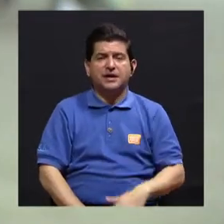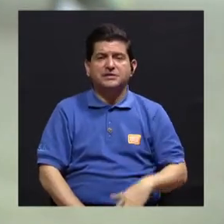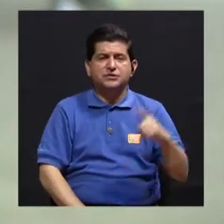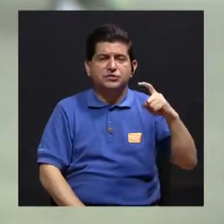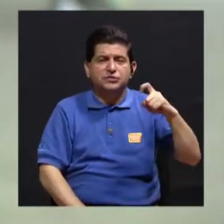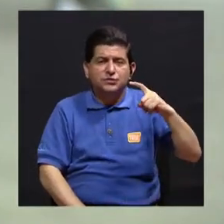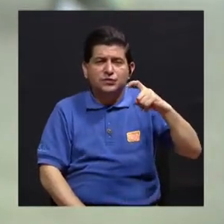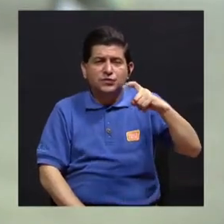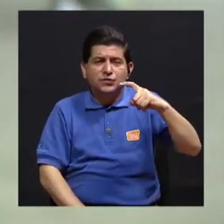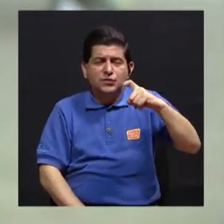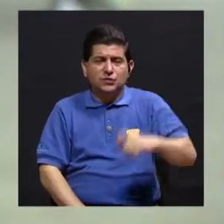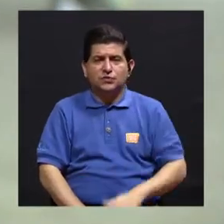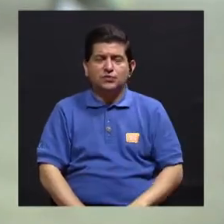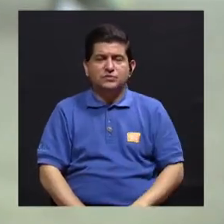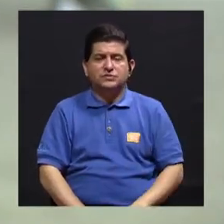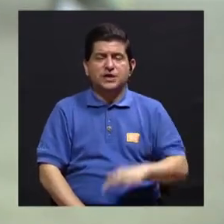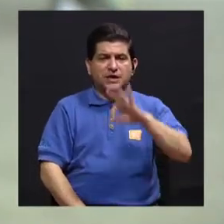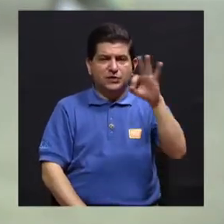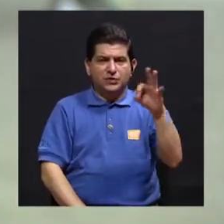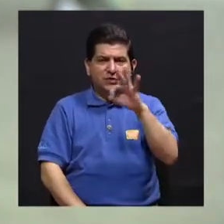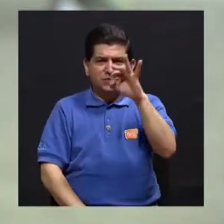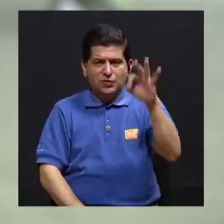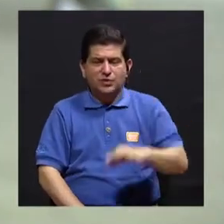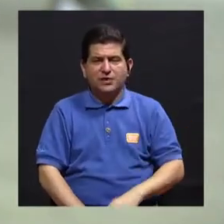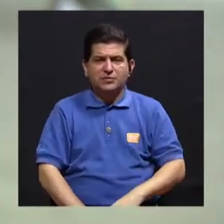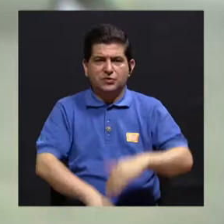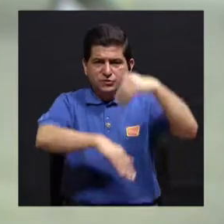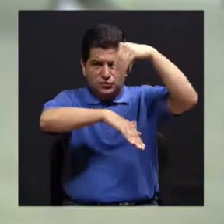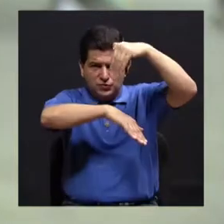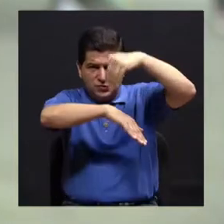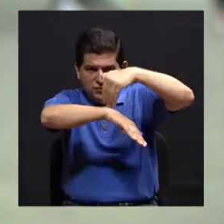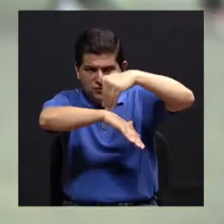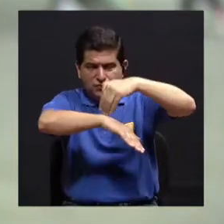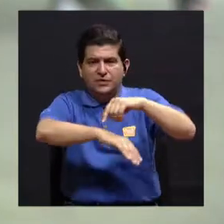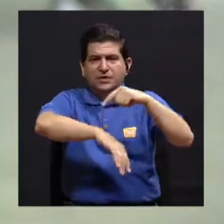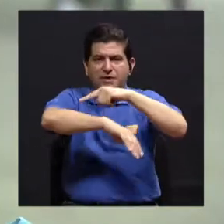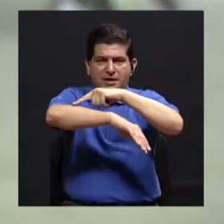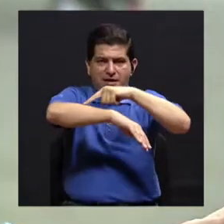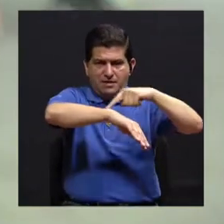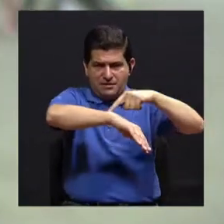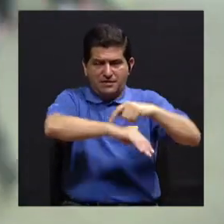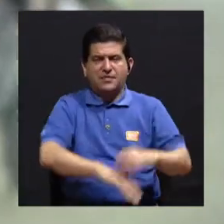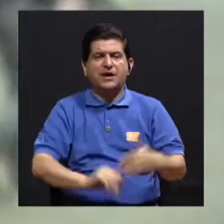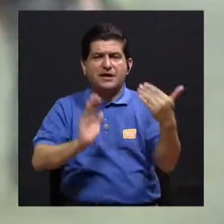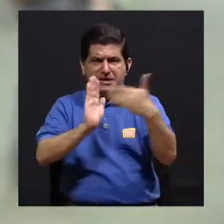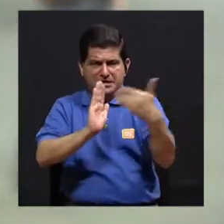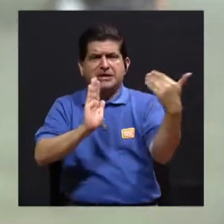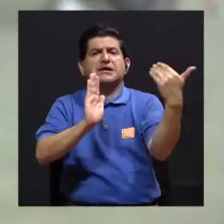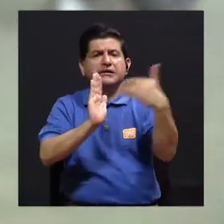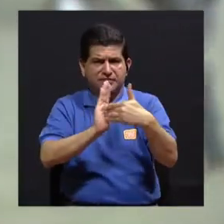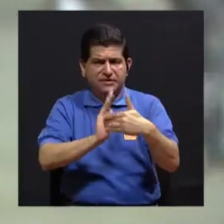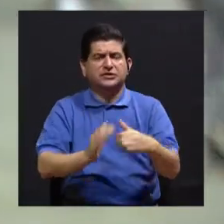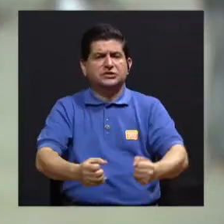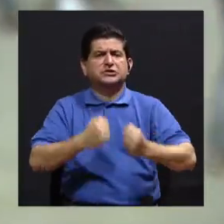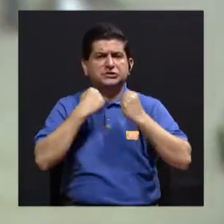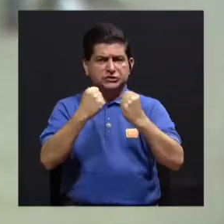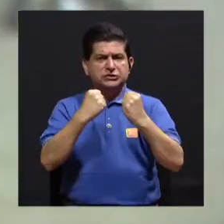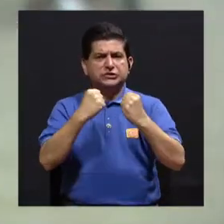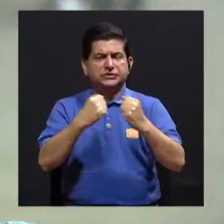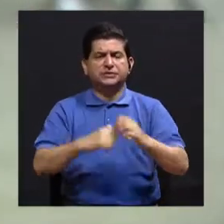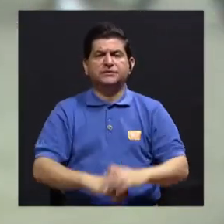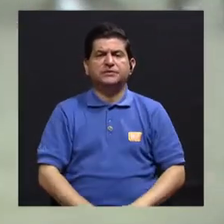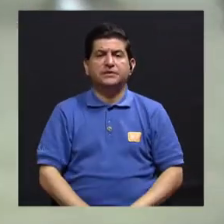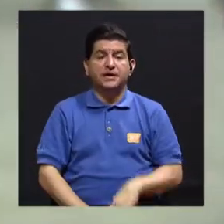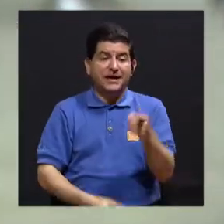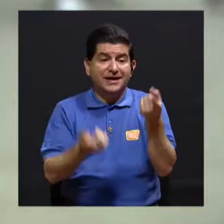de estos gusanos, que son larvas de moscas que se alojan en la piel, ¿okay? Y hacen una lesión bastante fuerte,